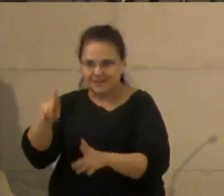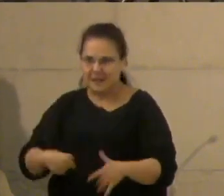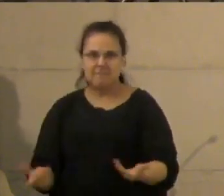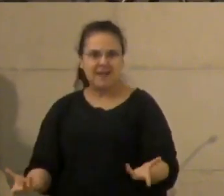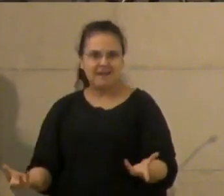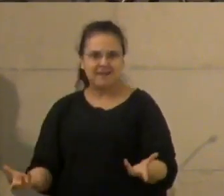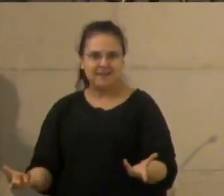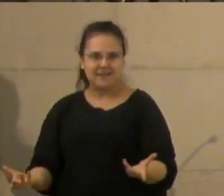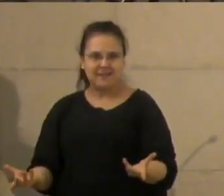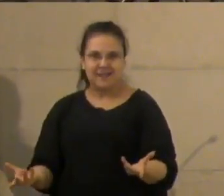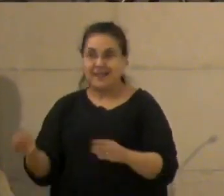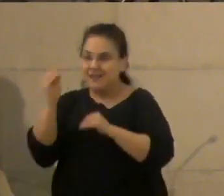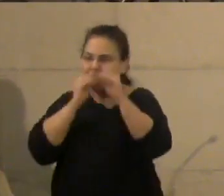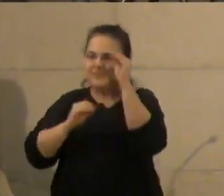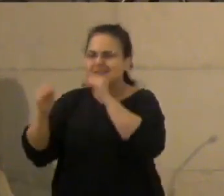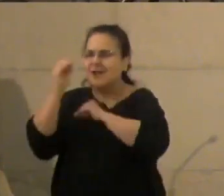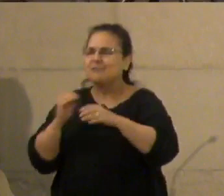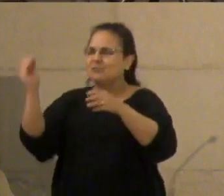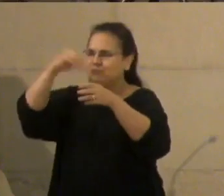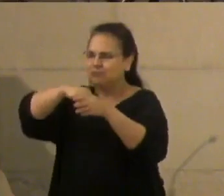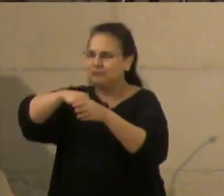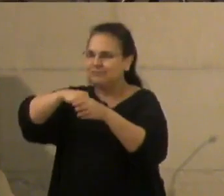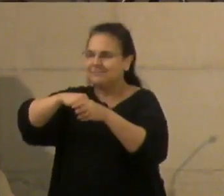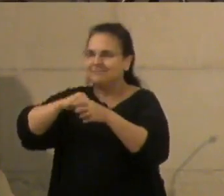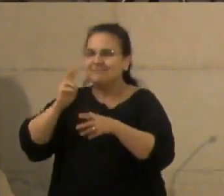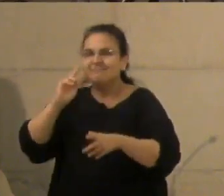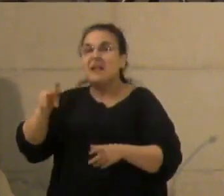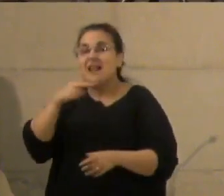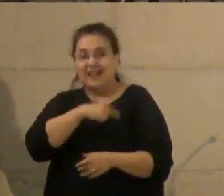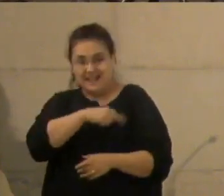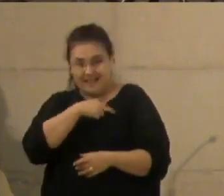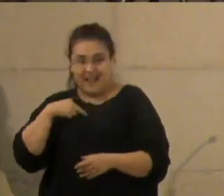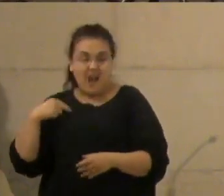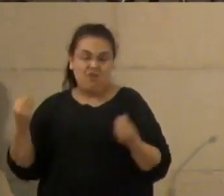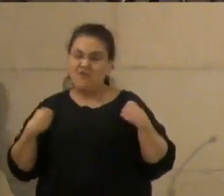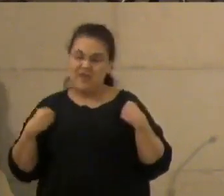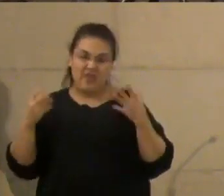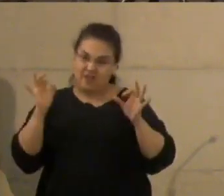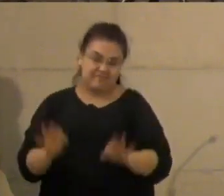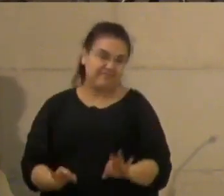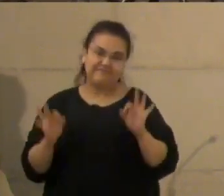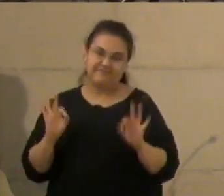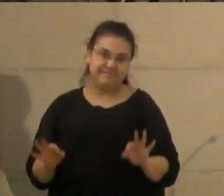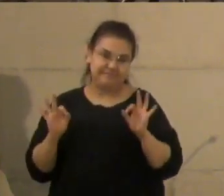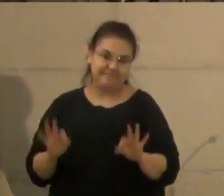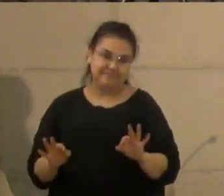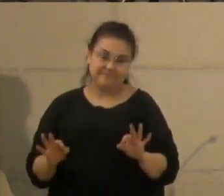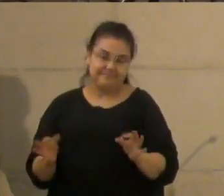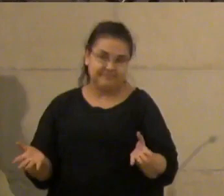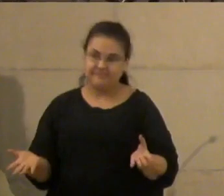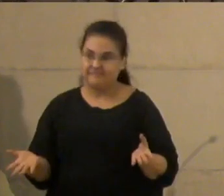a todos los que nos alimentamos en Él. Mirad, esta es la vida del cristiano. Esta es la vida que se nos